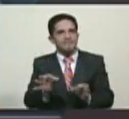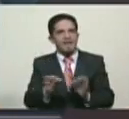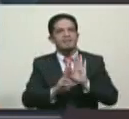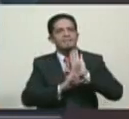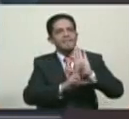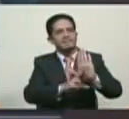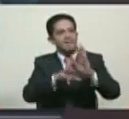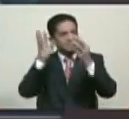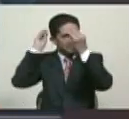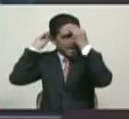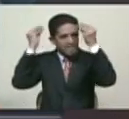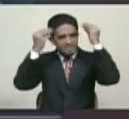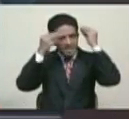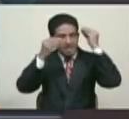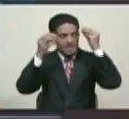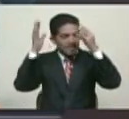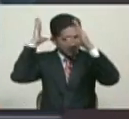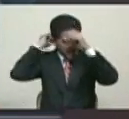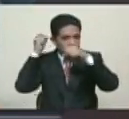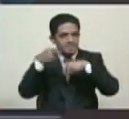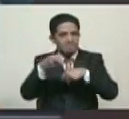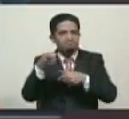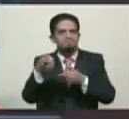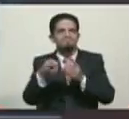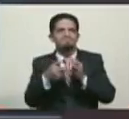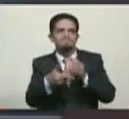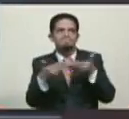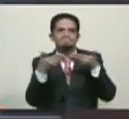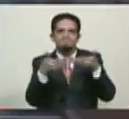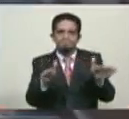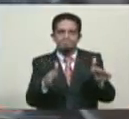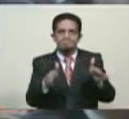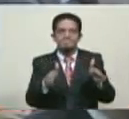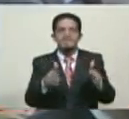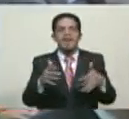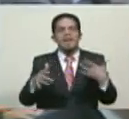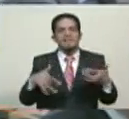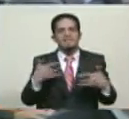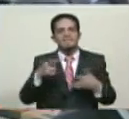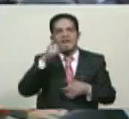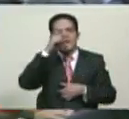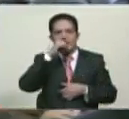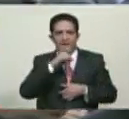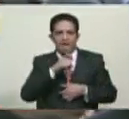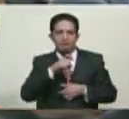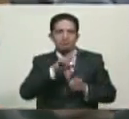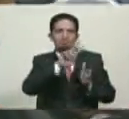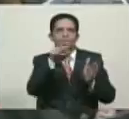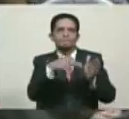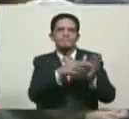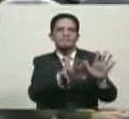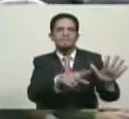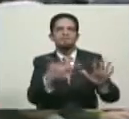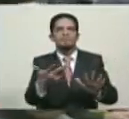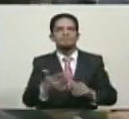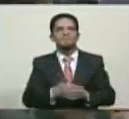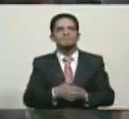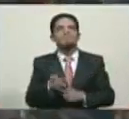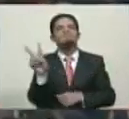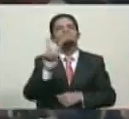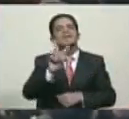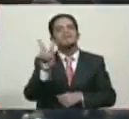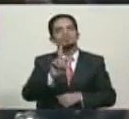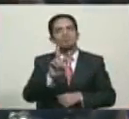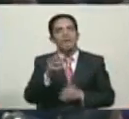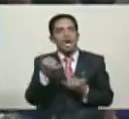diplomáticos que concurren a este acto de apertura de las actividades judiciales del año 2019. Venezuela atraviesa